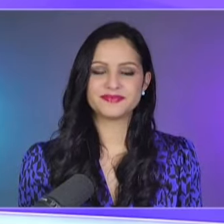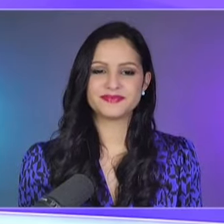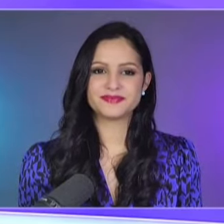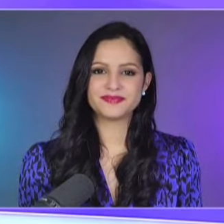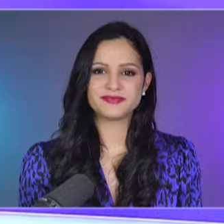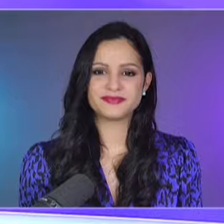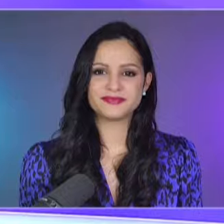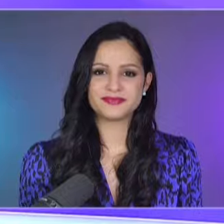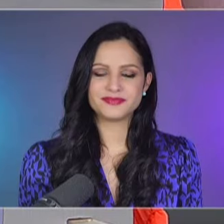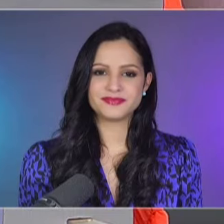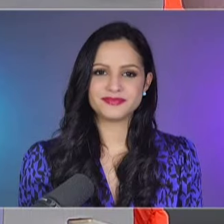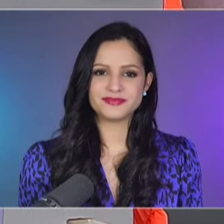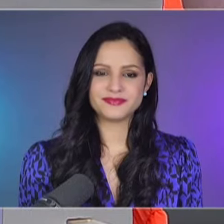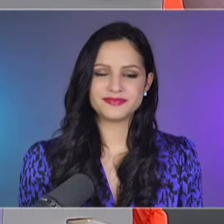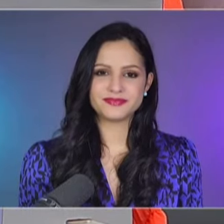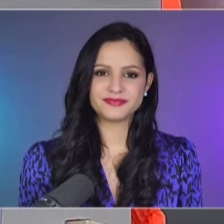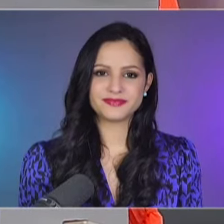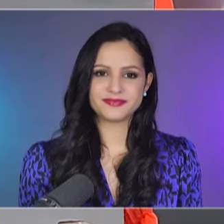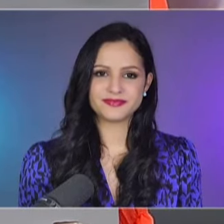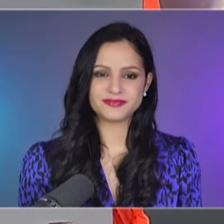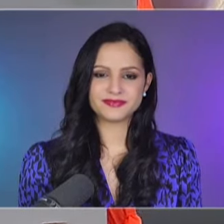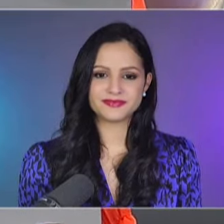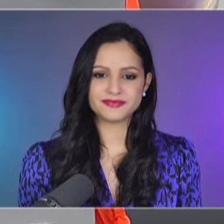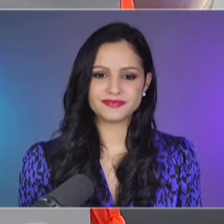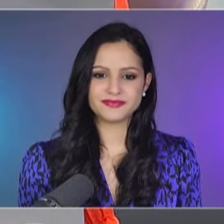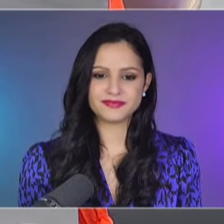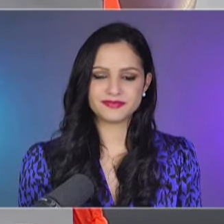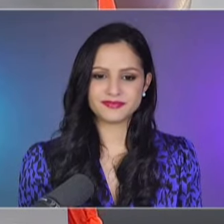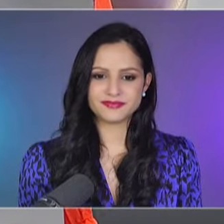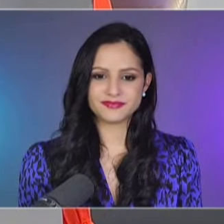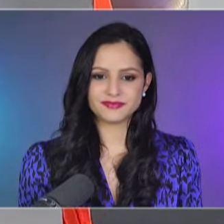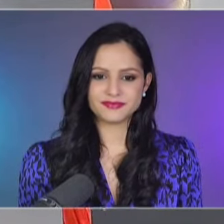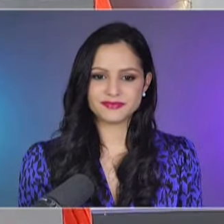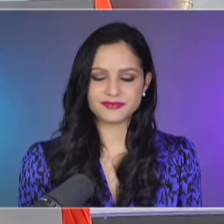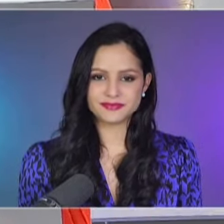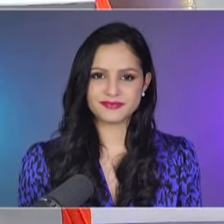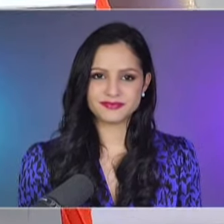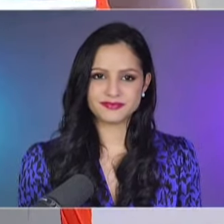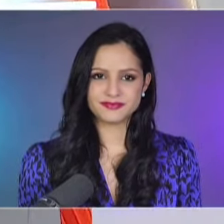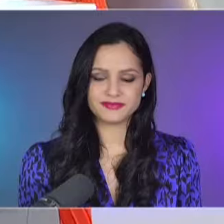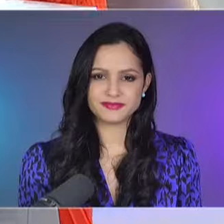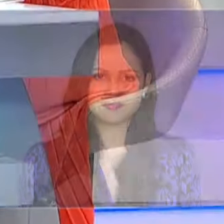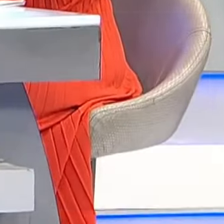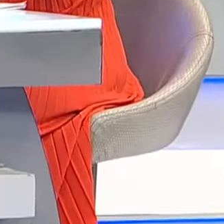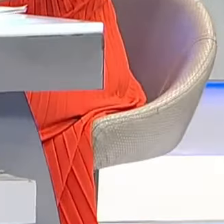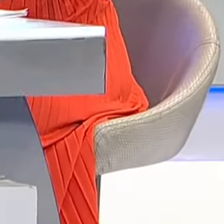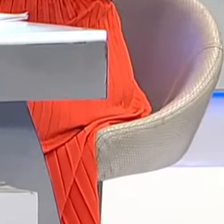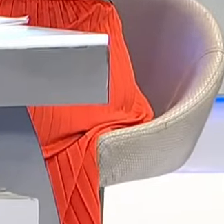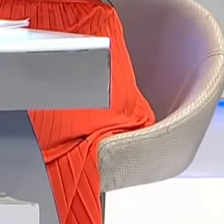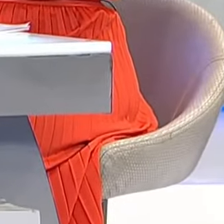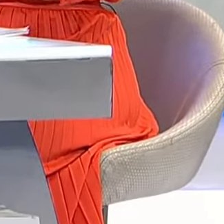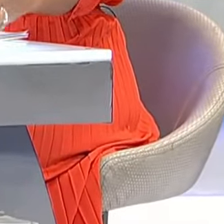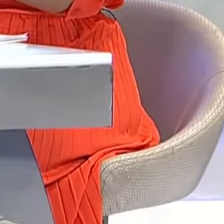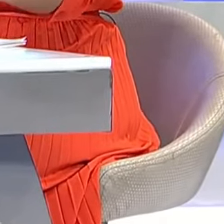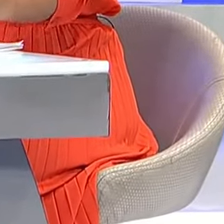tema económico porque definitivamente es como decían ustedes, Francia, lo que mueve todo el país. Y dentro del discurso del presidente